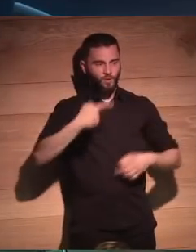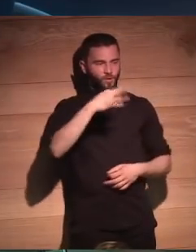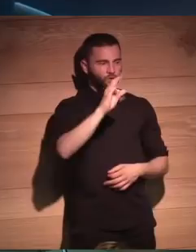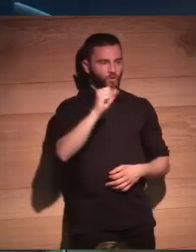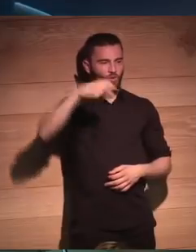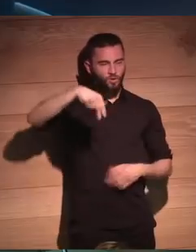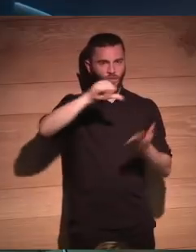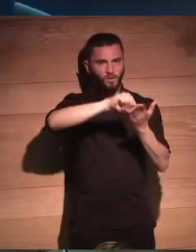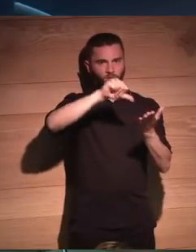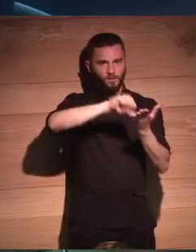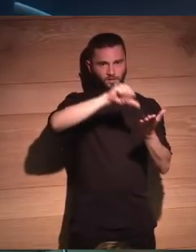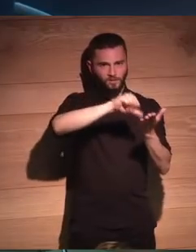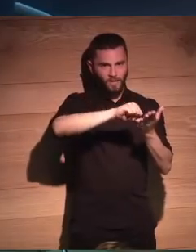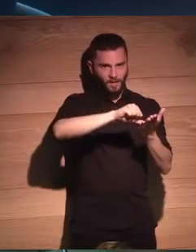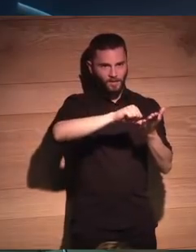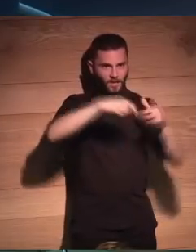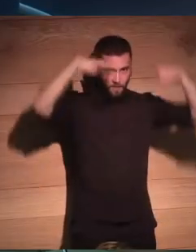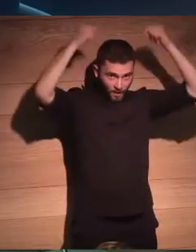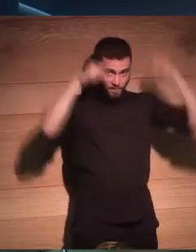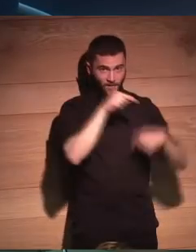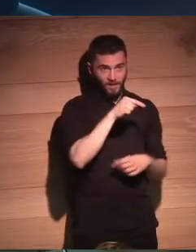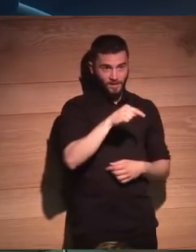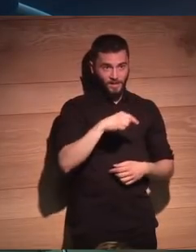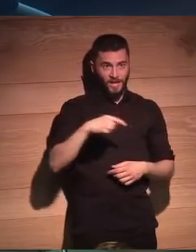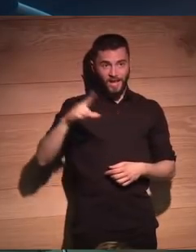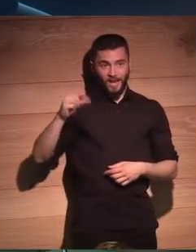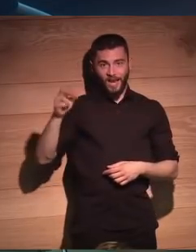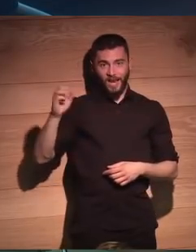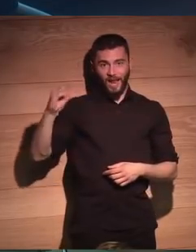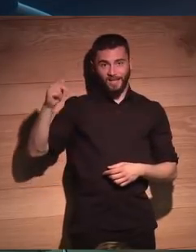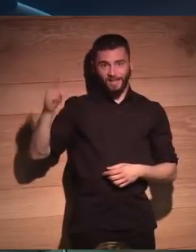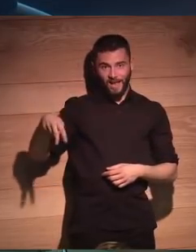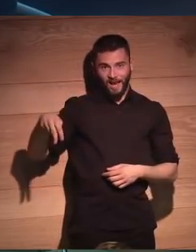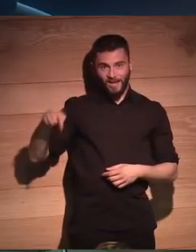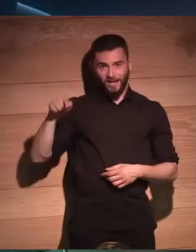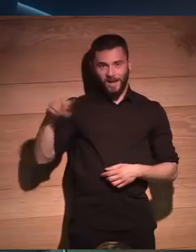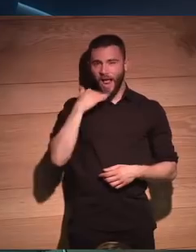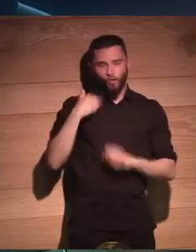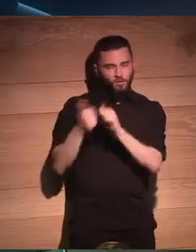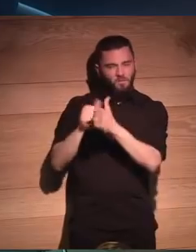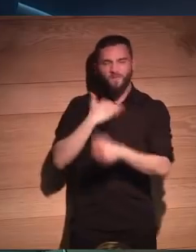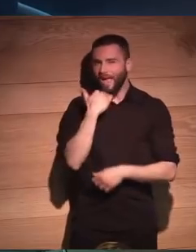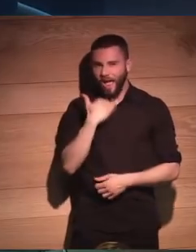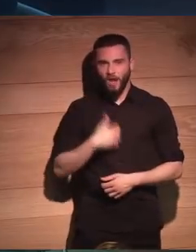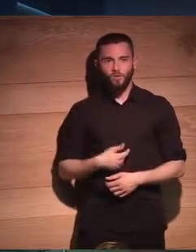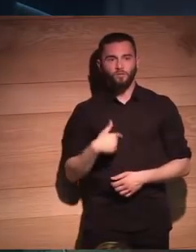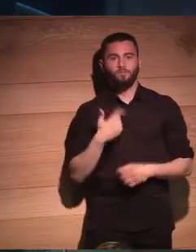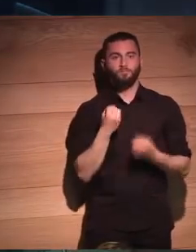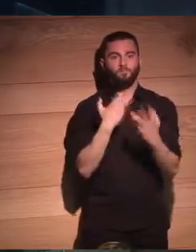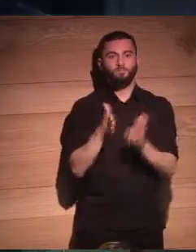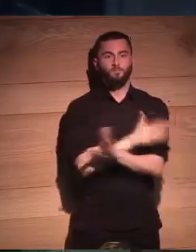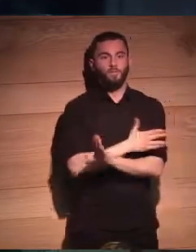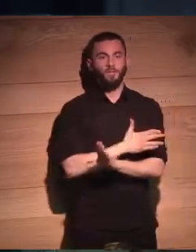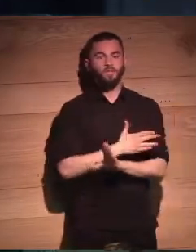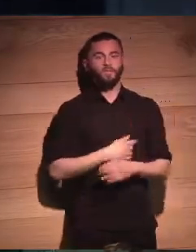algo de la Arkham de Lovecraft. Posiblemente. Te comentaba yo también antes con el origen del personaje,